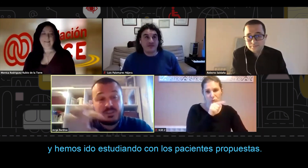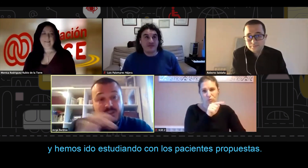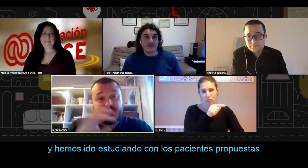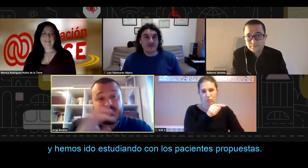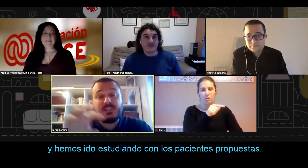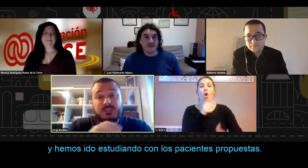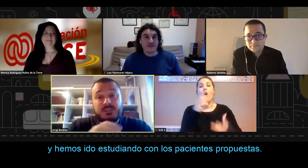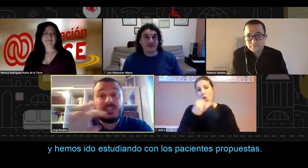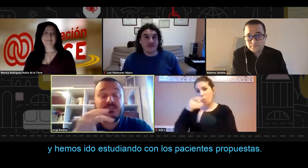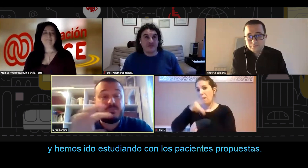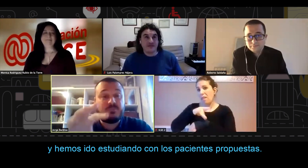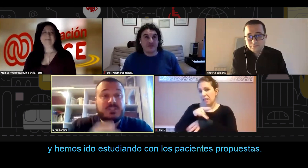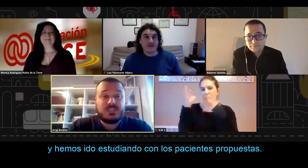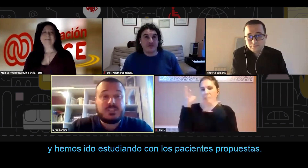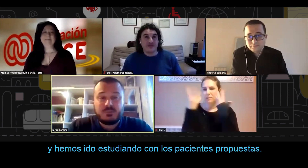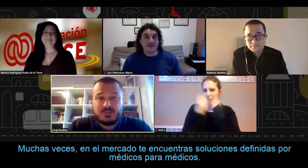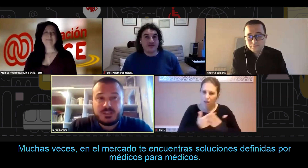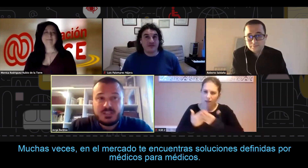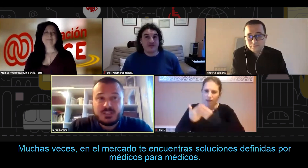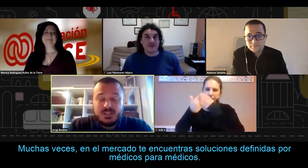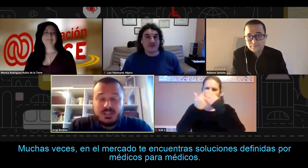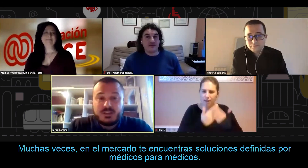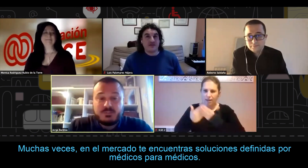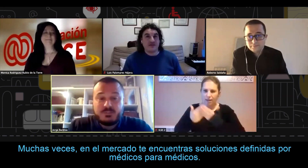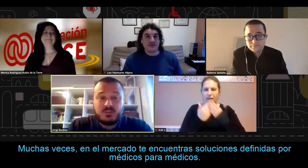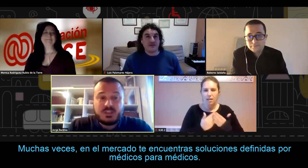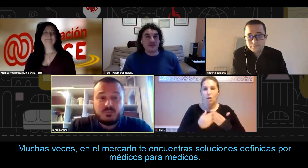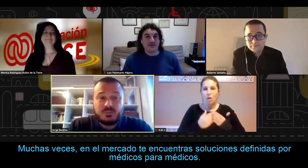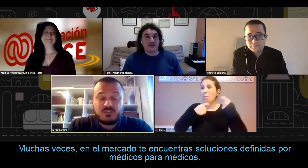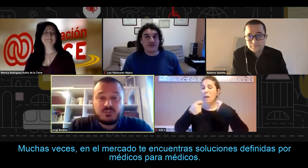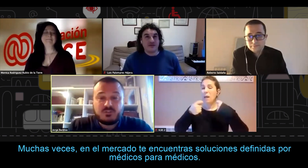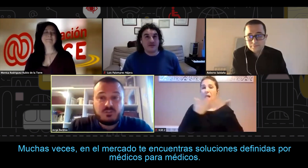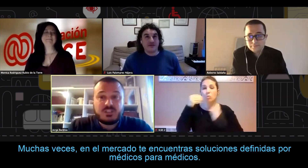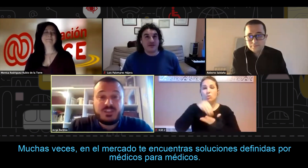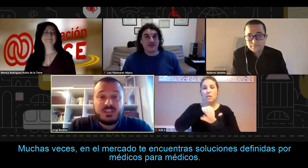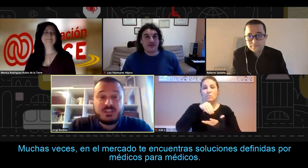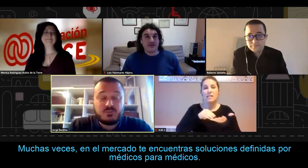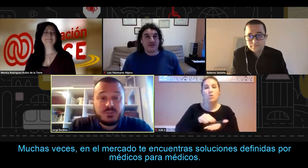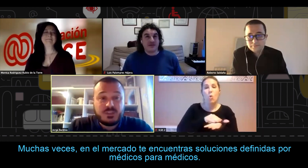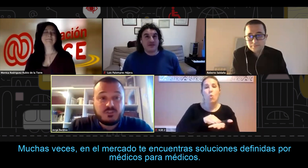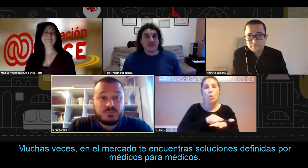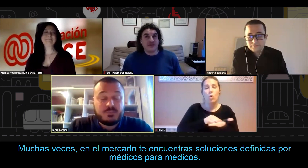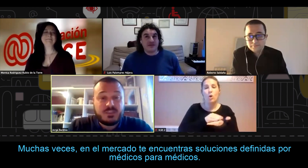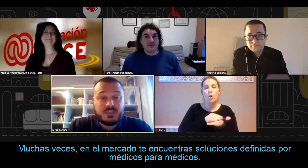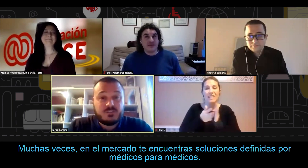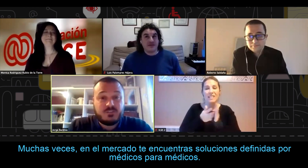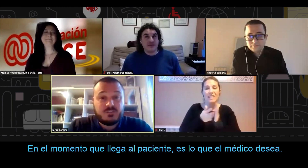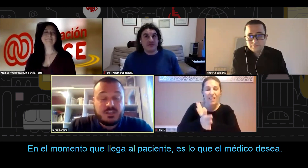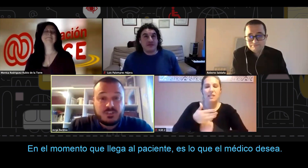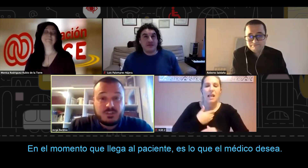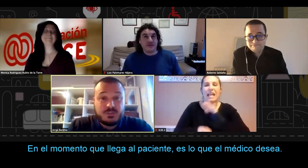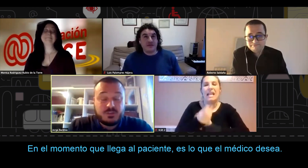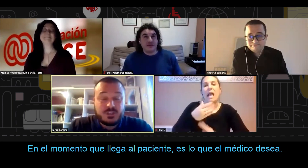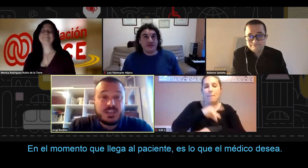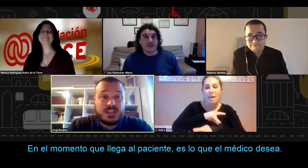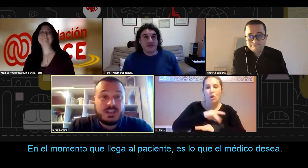pacientes directas propuestas, ¿vale? Porque muchas veces también en el mercado lo que te encuentras son soluciones definidas por médicos para médicos. Entonces, en el momento